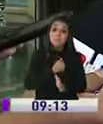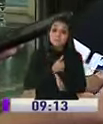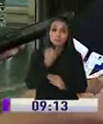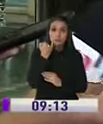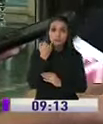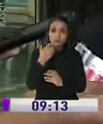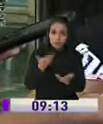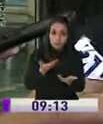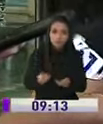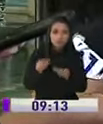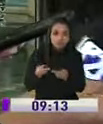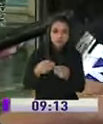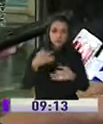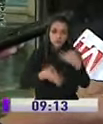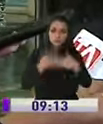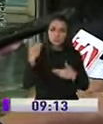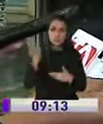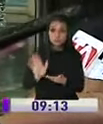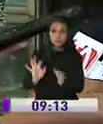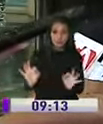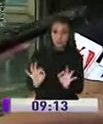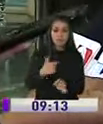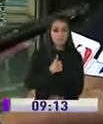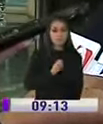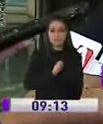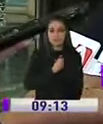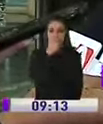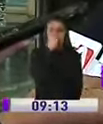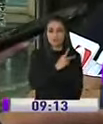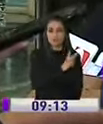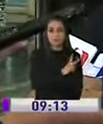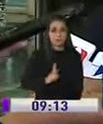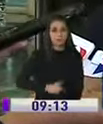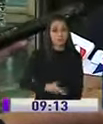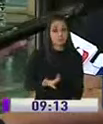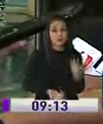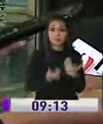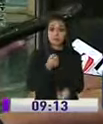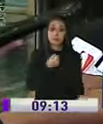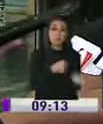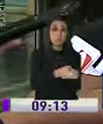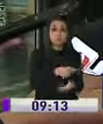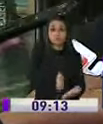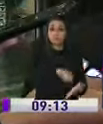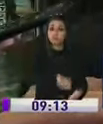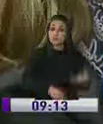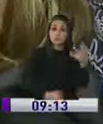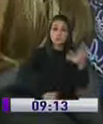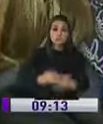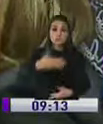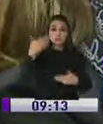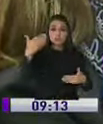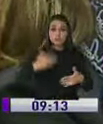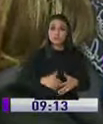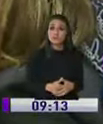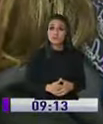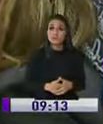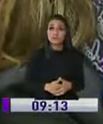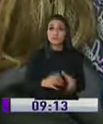un juicio político, analizaré mi posición y muy probablemente estaré apoyando un juicio político. Aunque en el